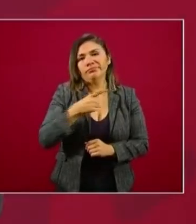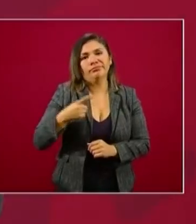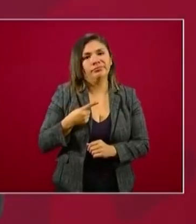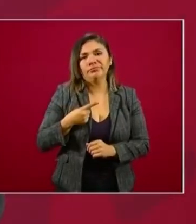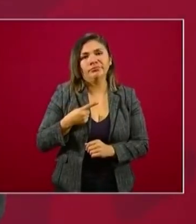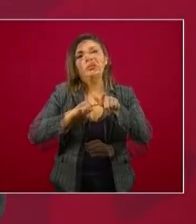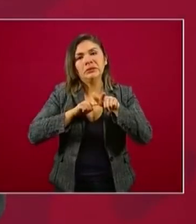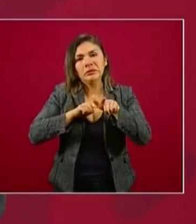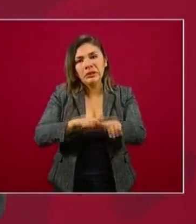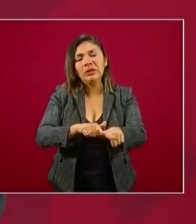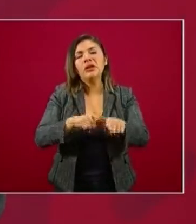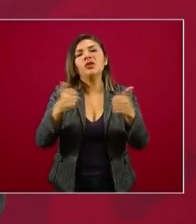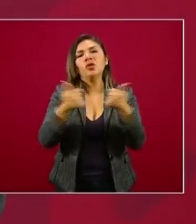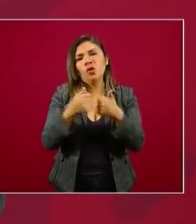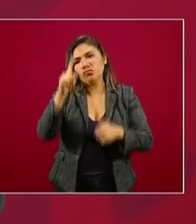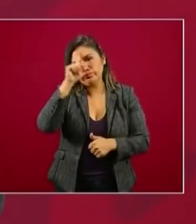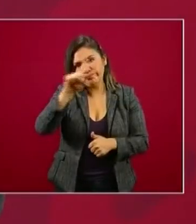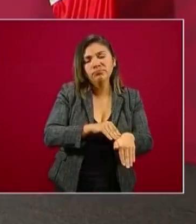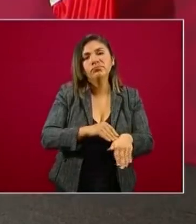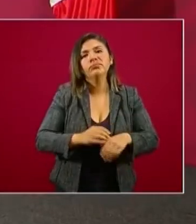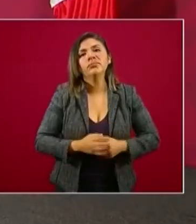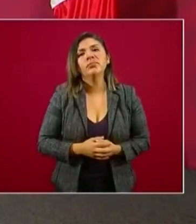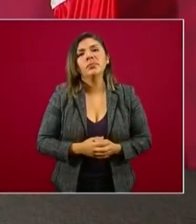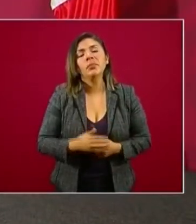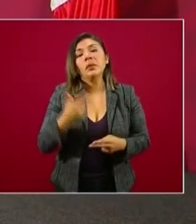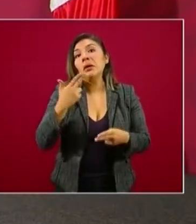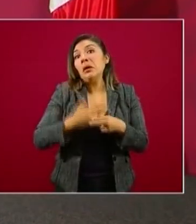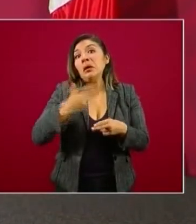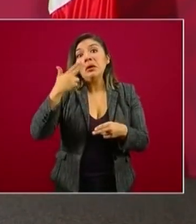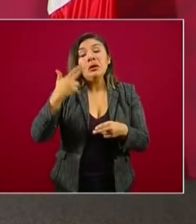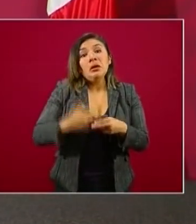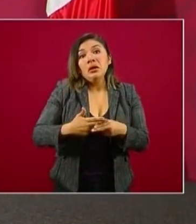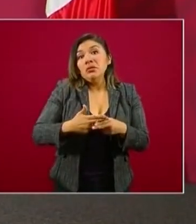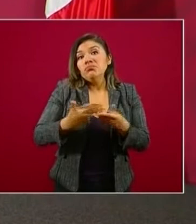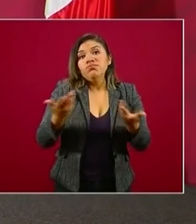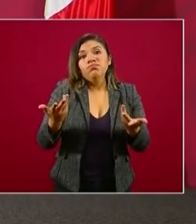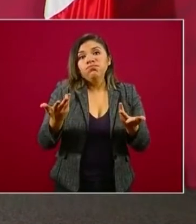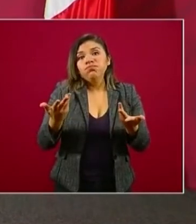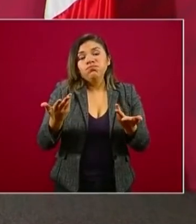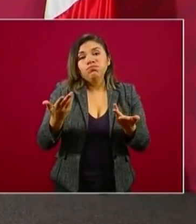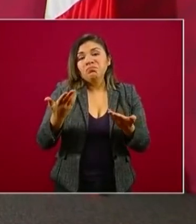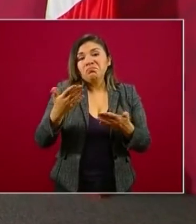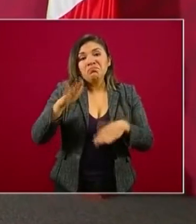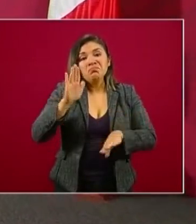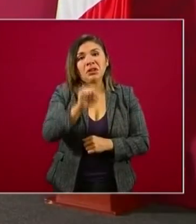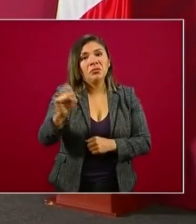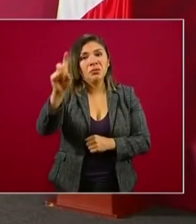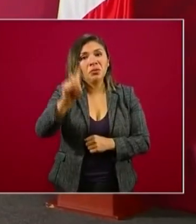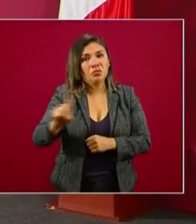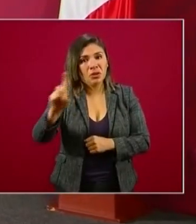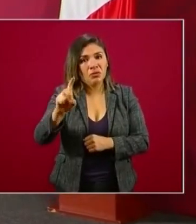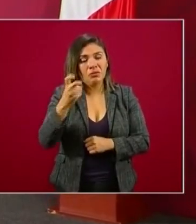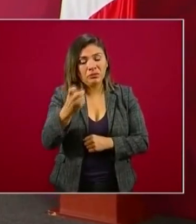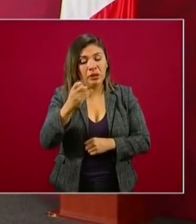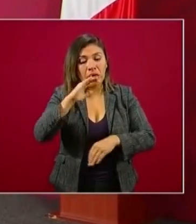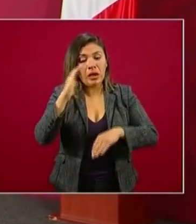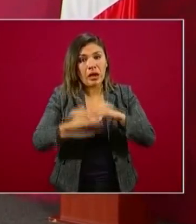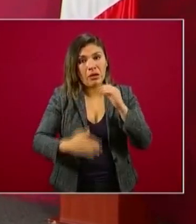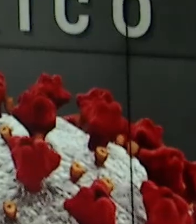y seguir las recomendaciones hasta el fin de semana que termina esta